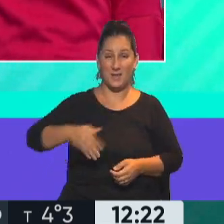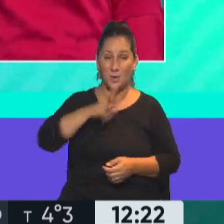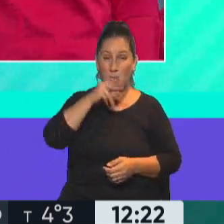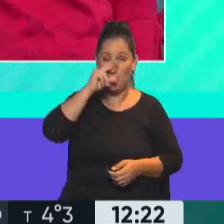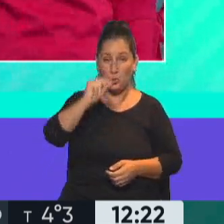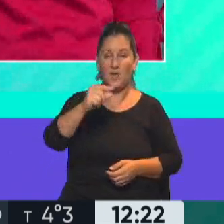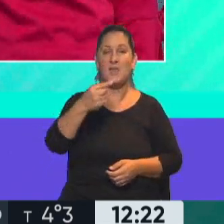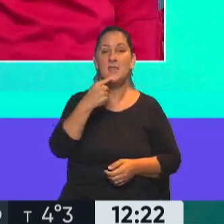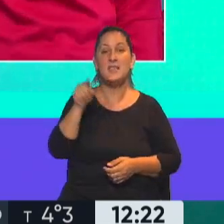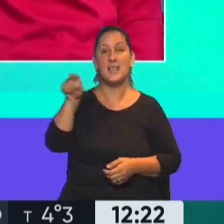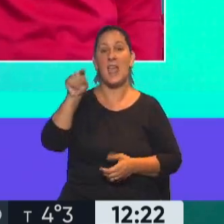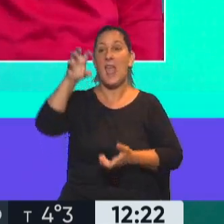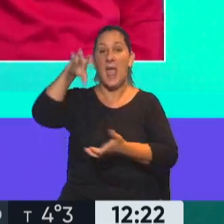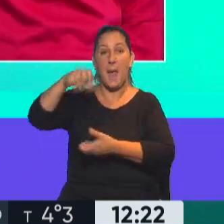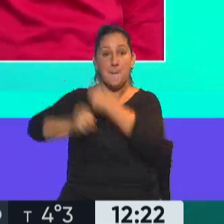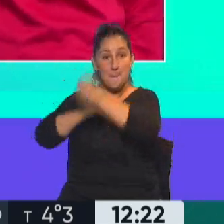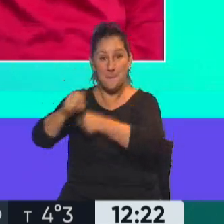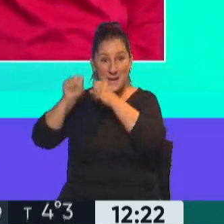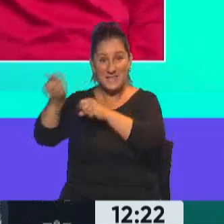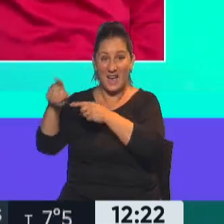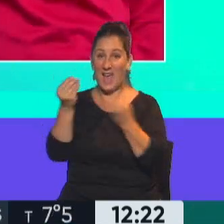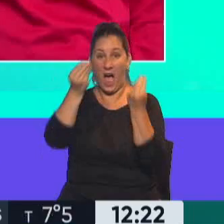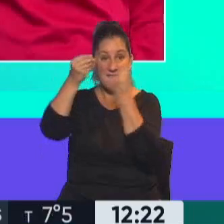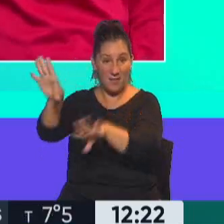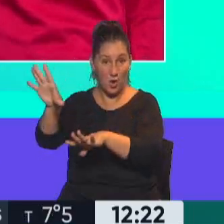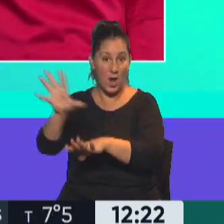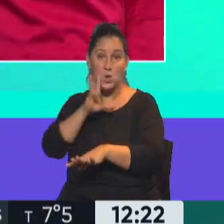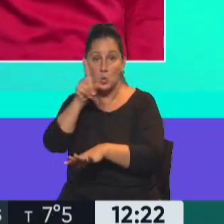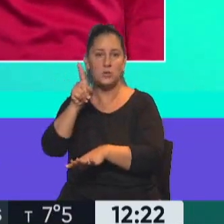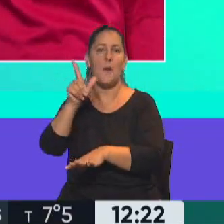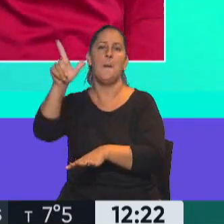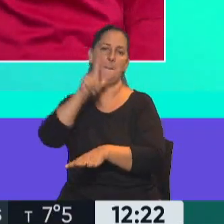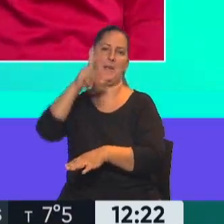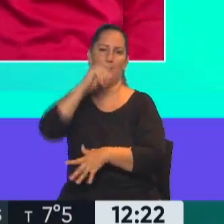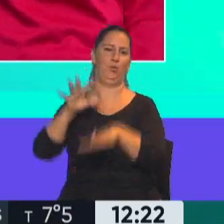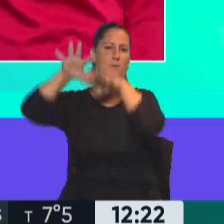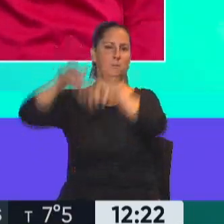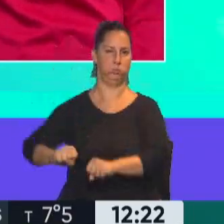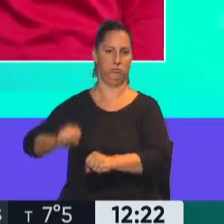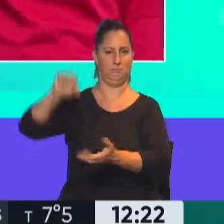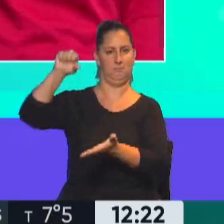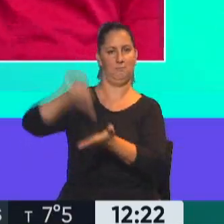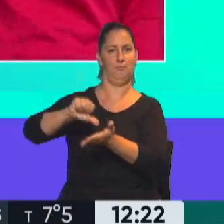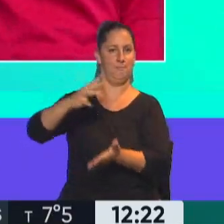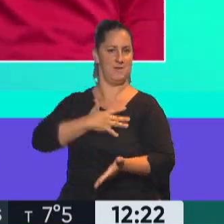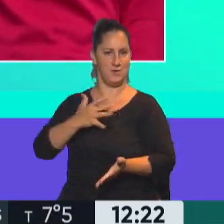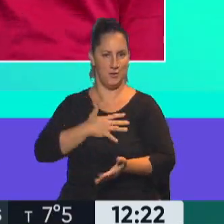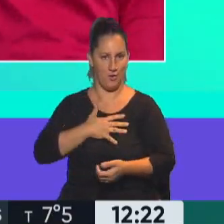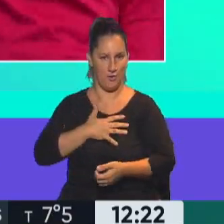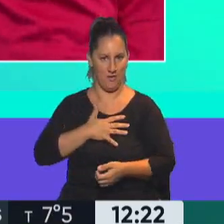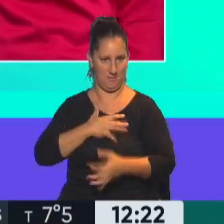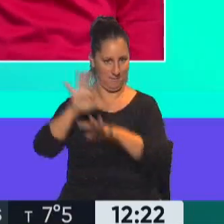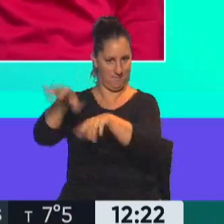en nacionalizar las empresas que han decidido retirarse de Rusia, precisamente. Lo que se sabe es que